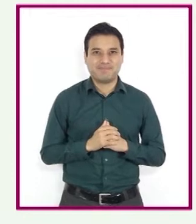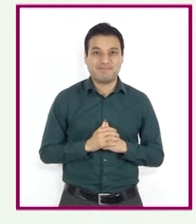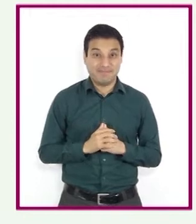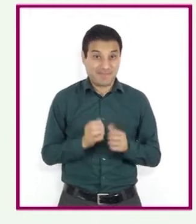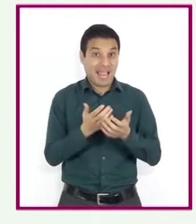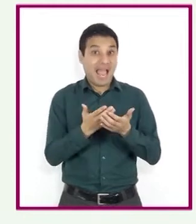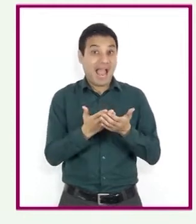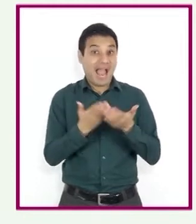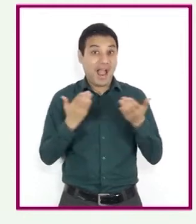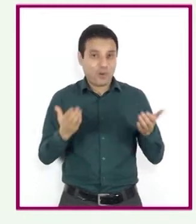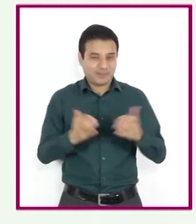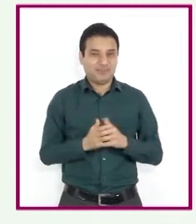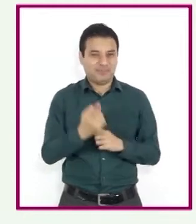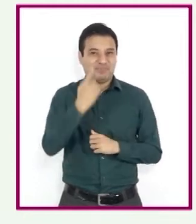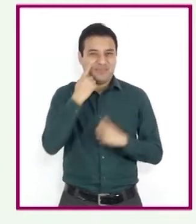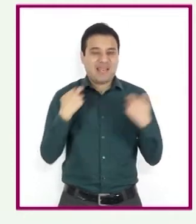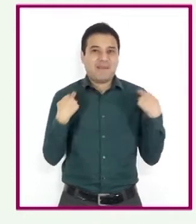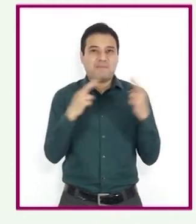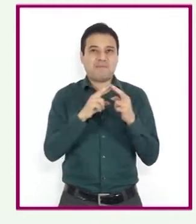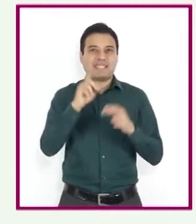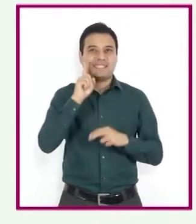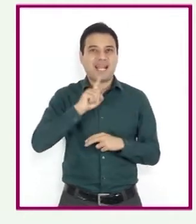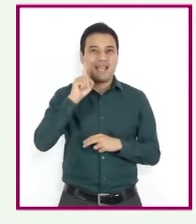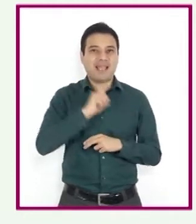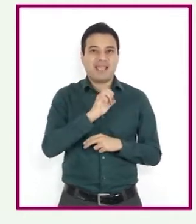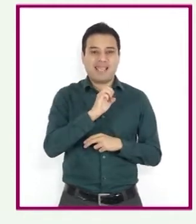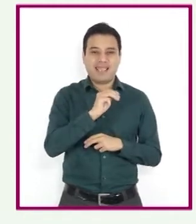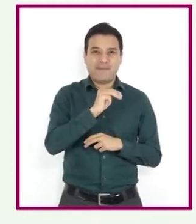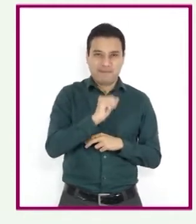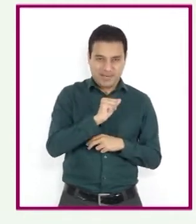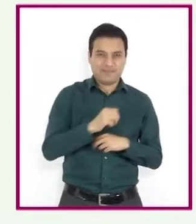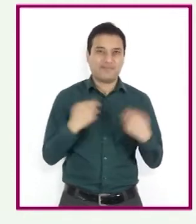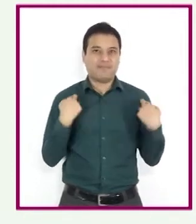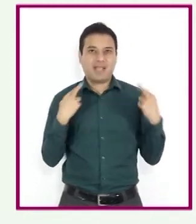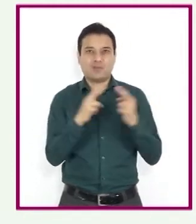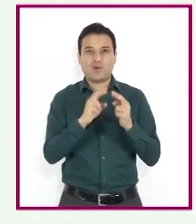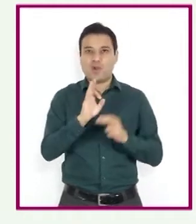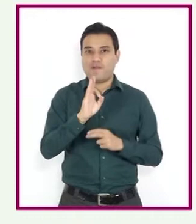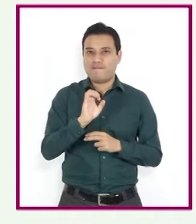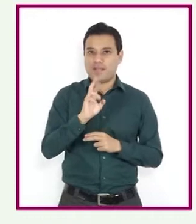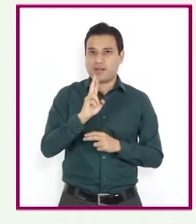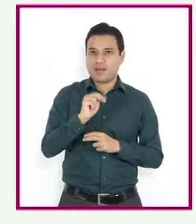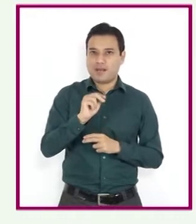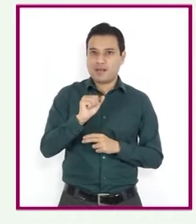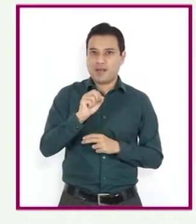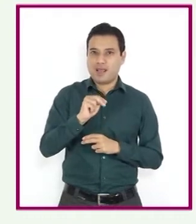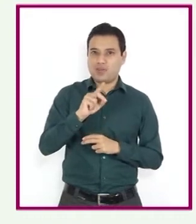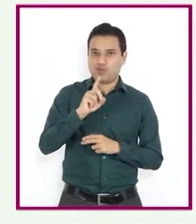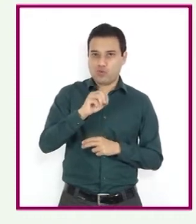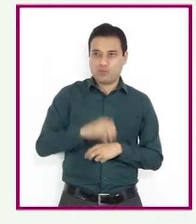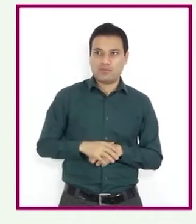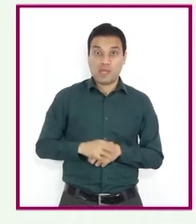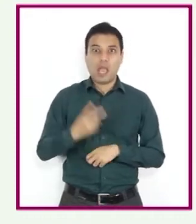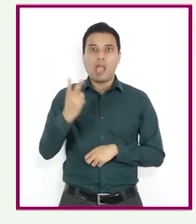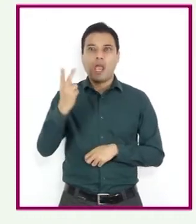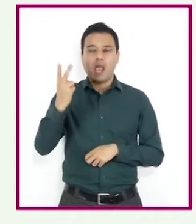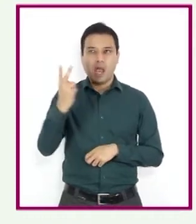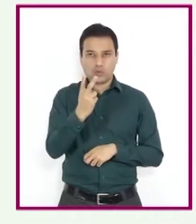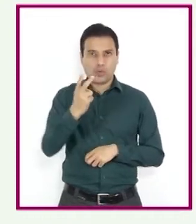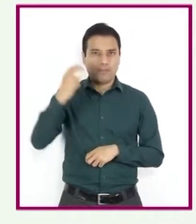Ahora vamos con la maestra Emma y el maestro Fernando, que han viajado en la máquina del tiempo. para presentarnos